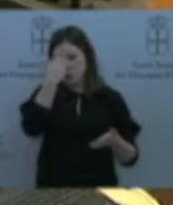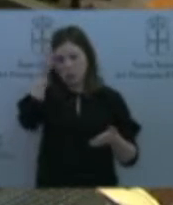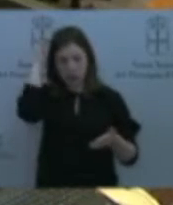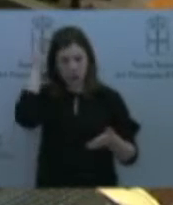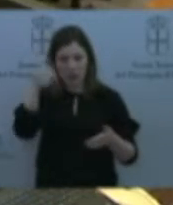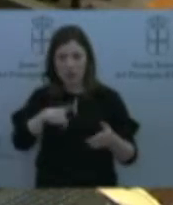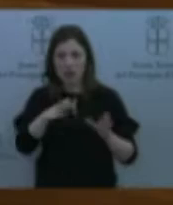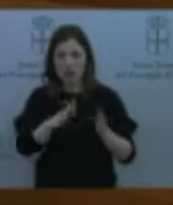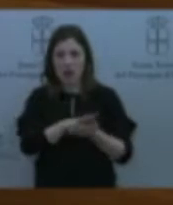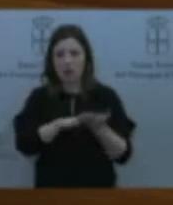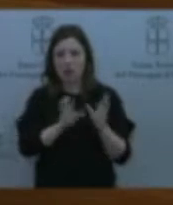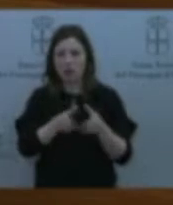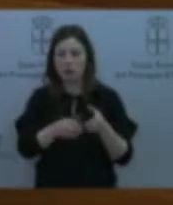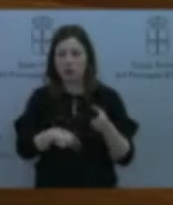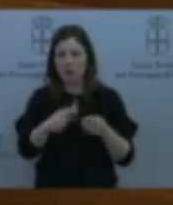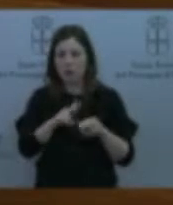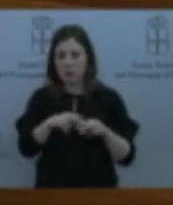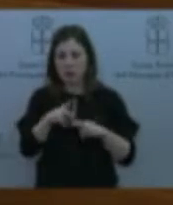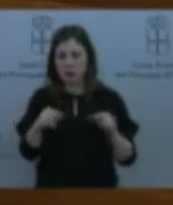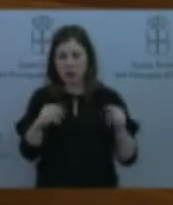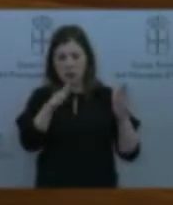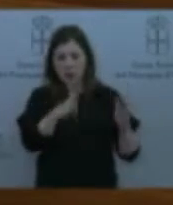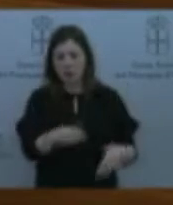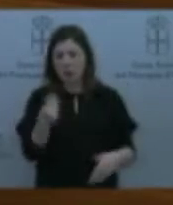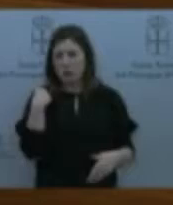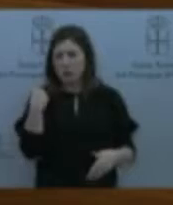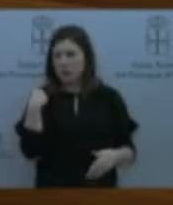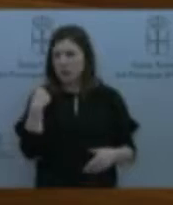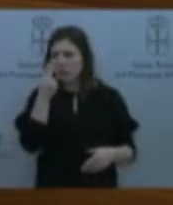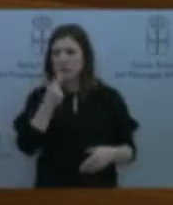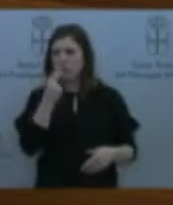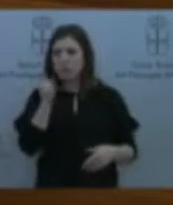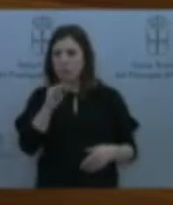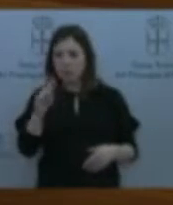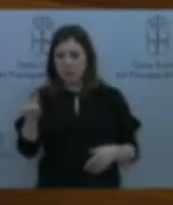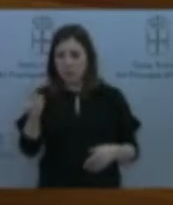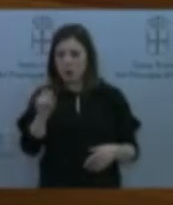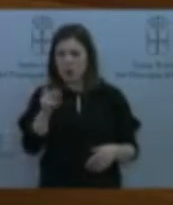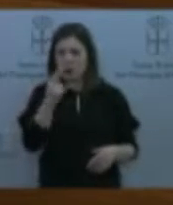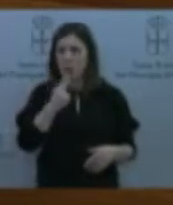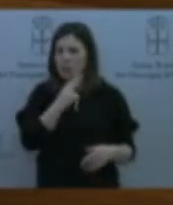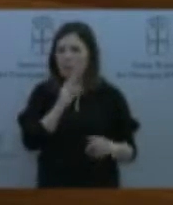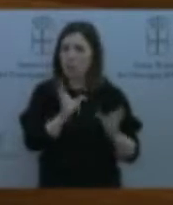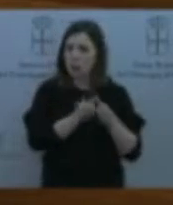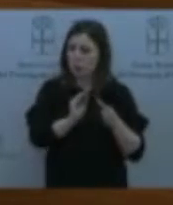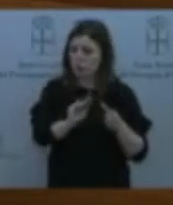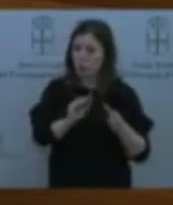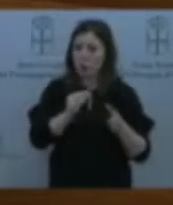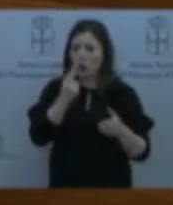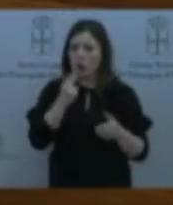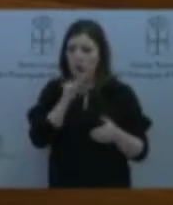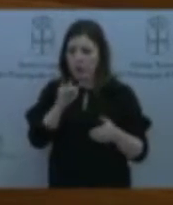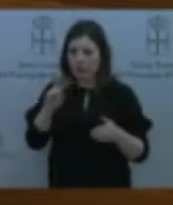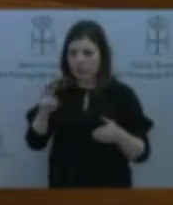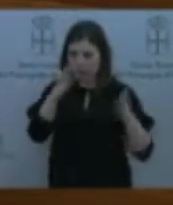por un compromiso con el grupo de Izquierda Unida, no un compromiso con su grupo, con un compromiso con Izquierda Unida. Usted me está preguntando por una proposición